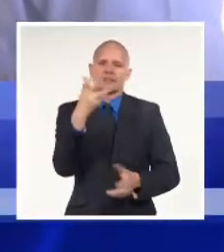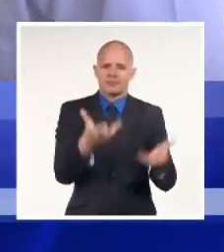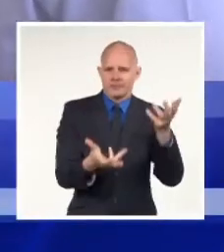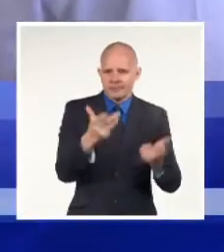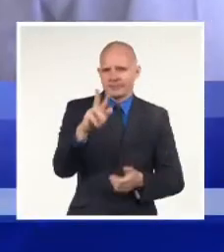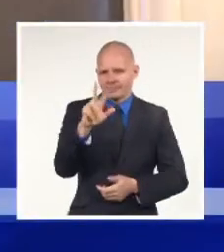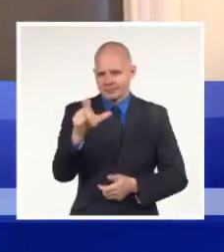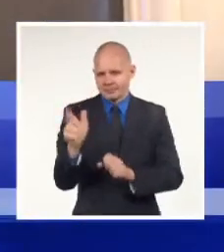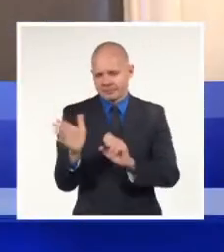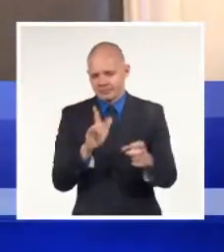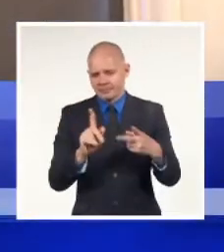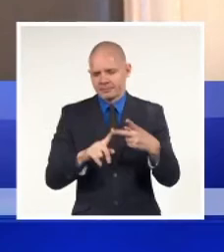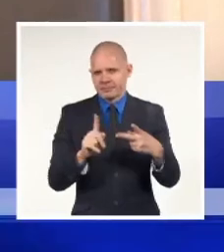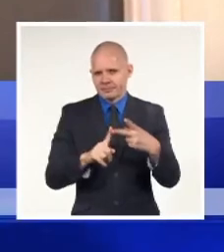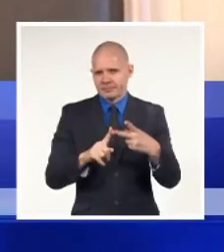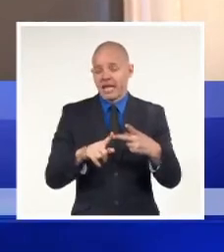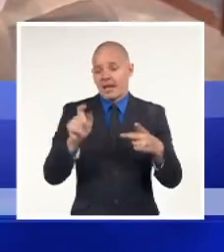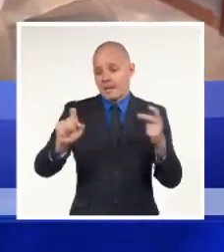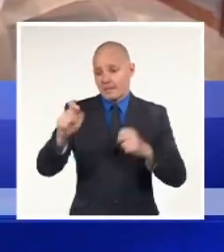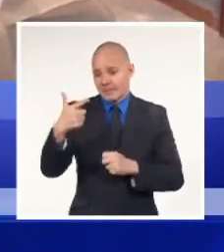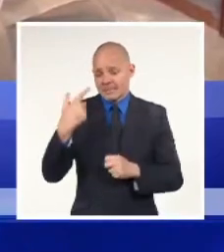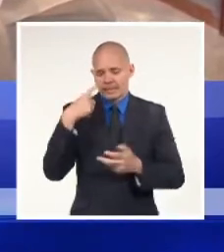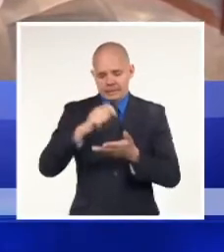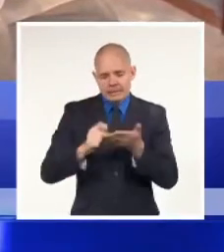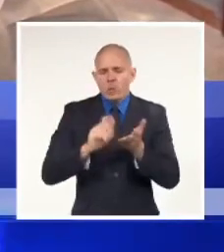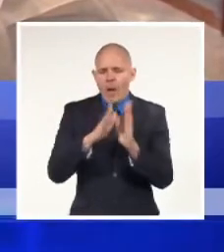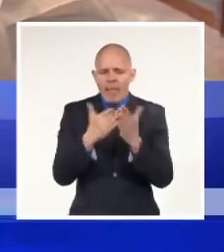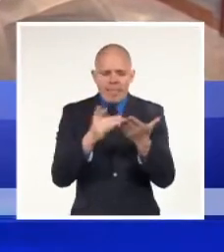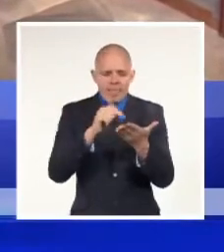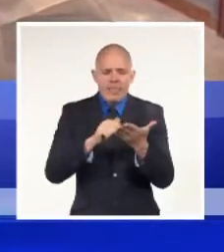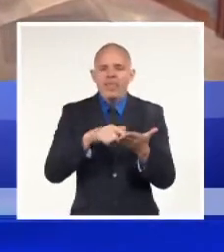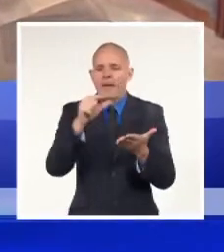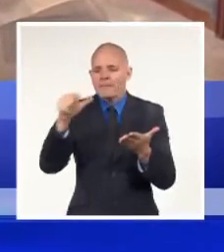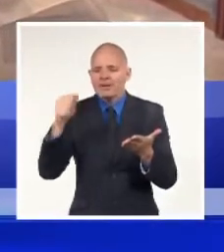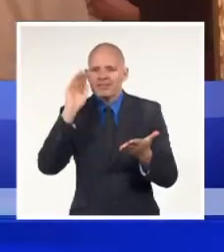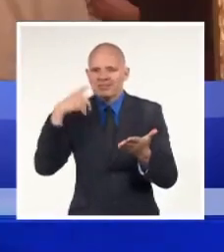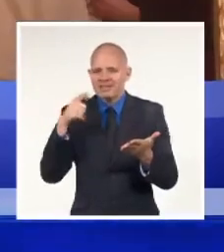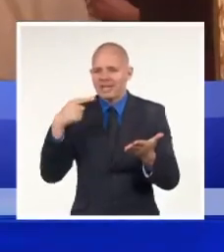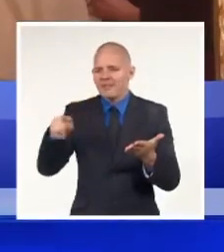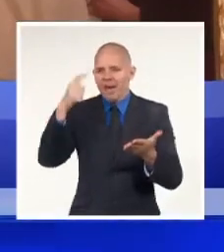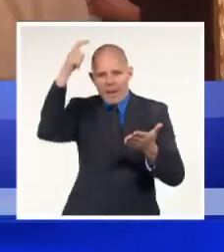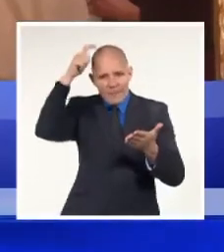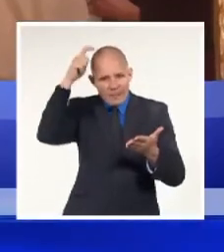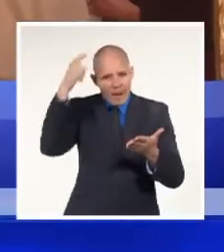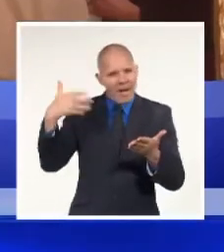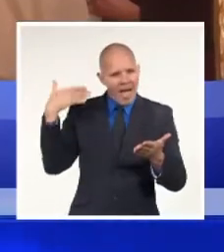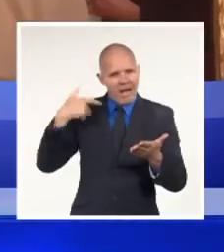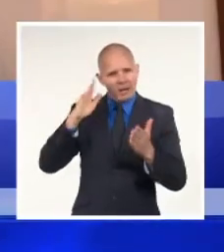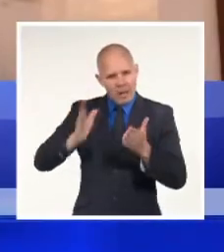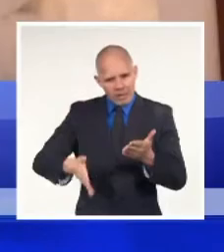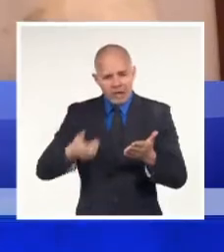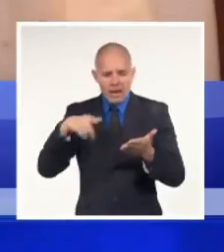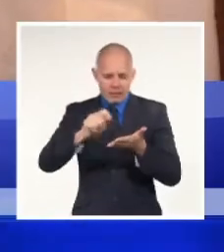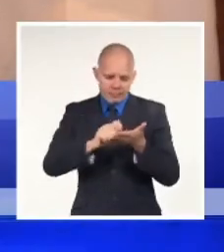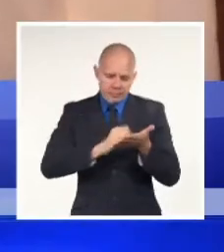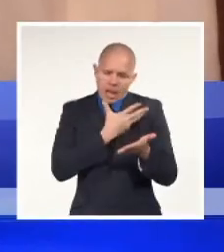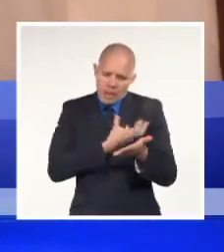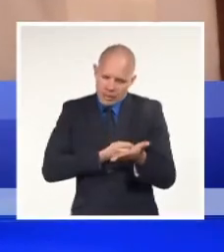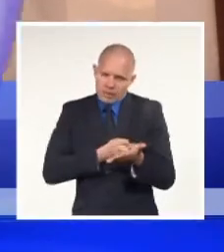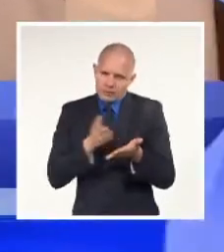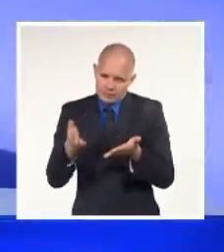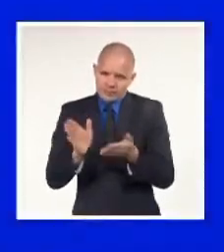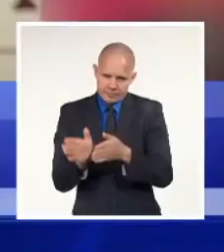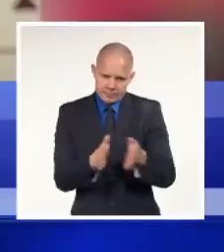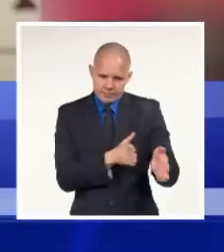Firma vicepresidente cubano libro de condolencias por fallecimiento del Papa emérito Benedicto XVI.